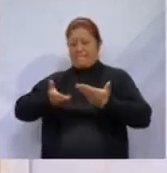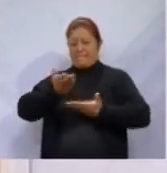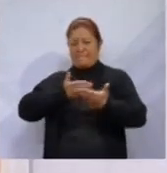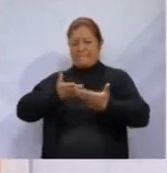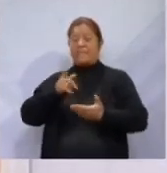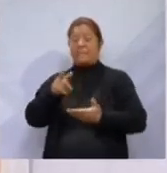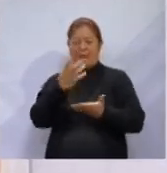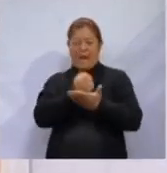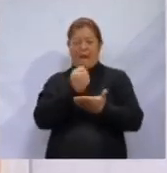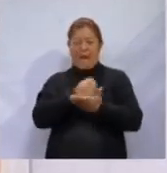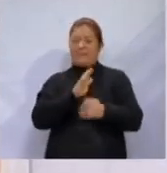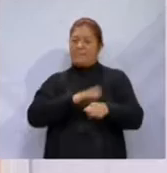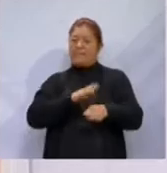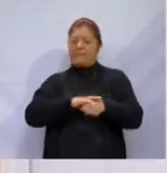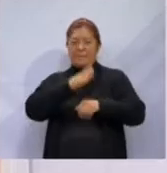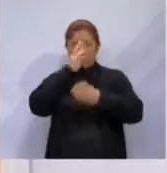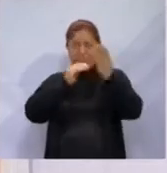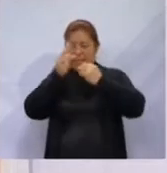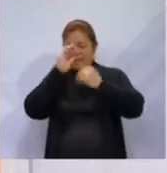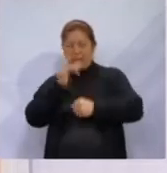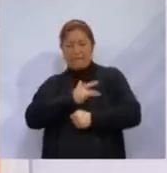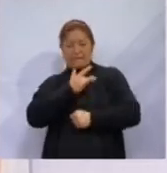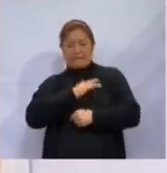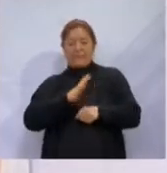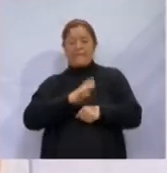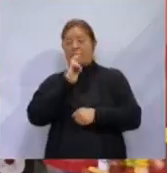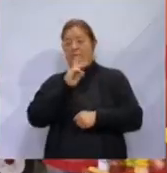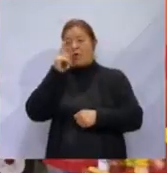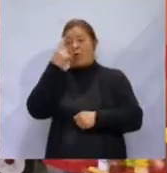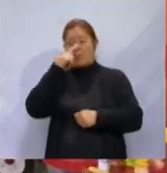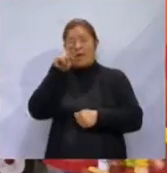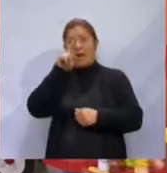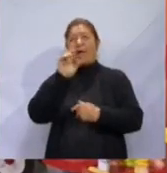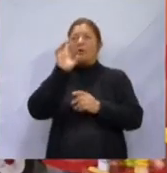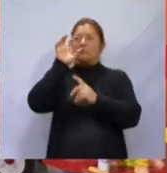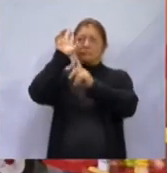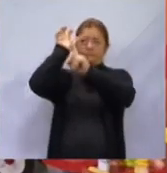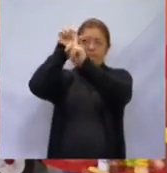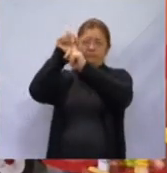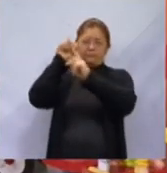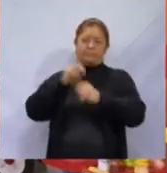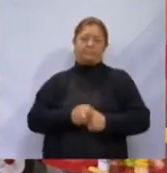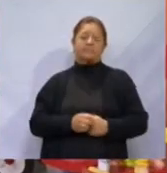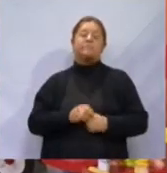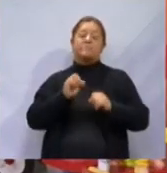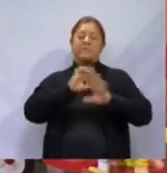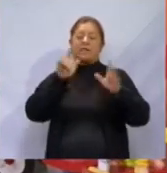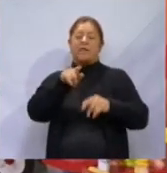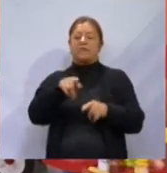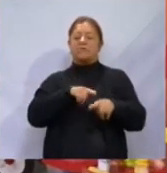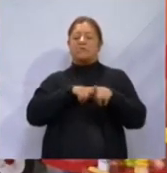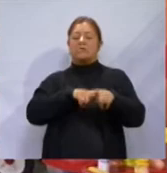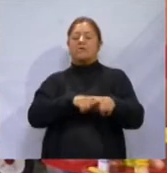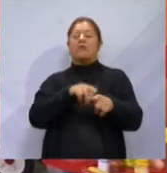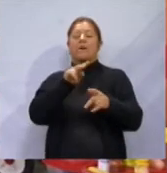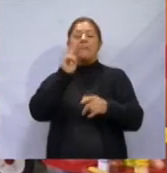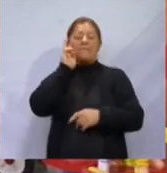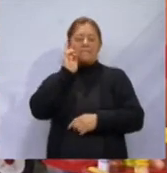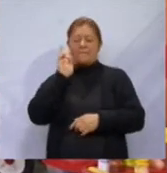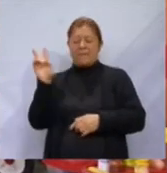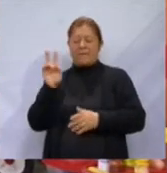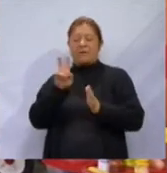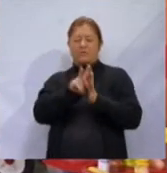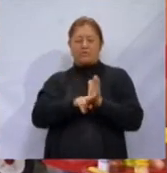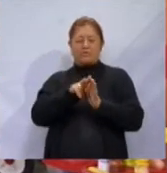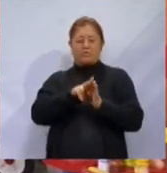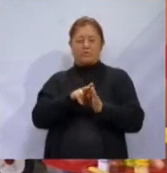logren mayor motivación y aprendizajes y así puedan alcanzar sus metas. Claro, los invitamos a seguir viendo estas cápsulas de educación